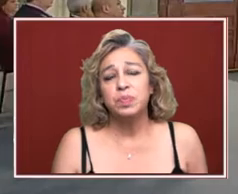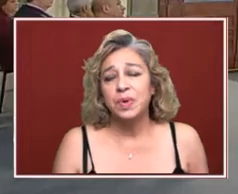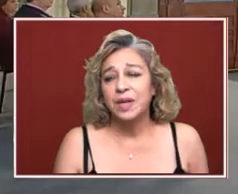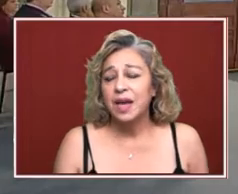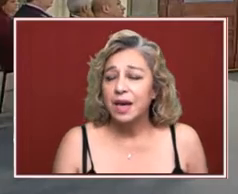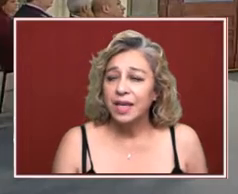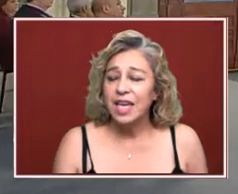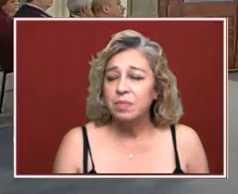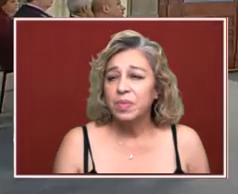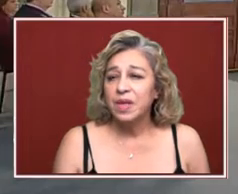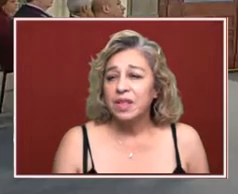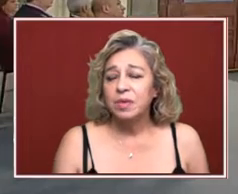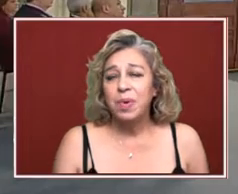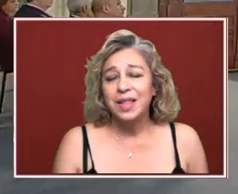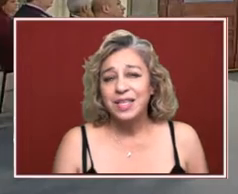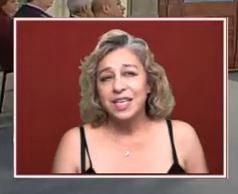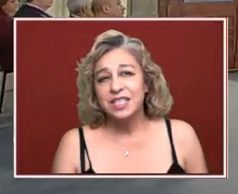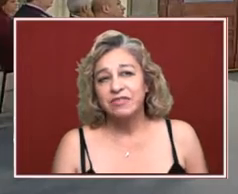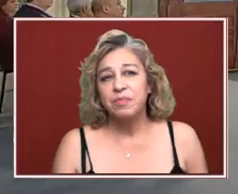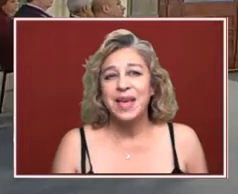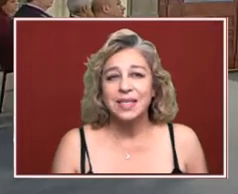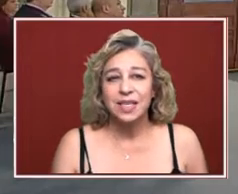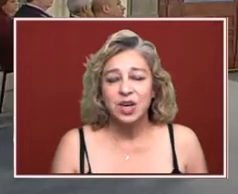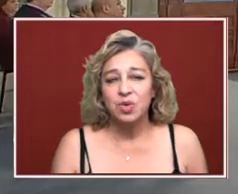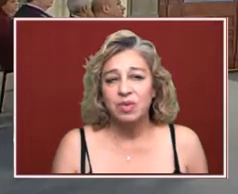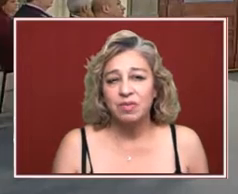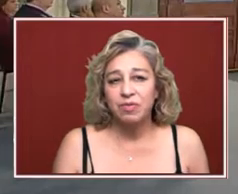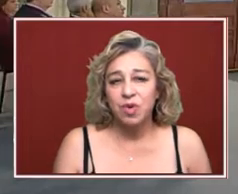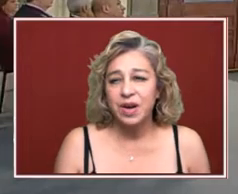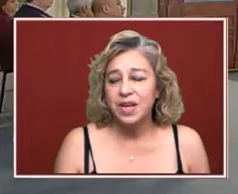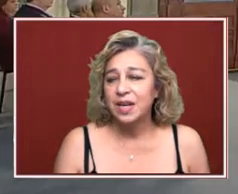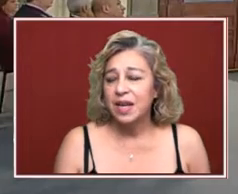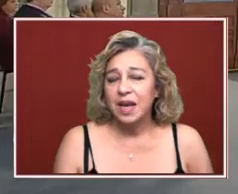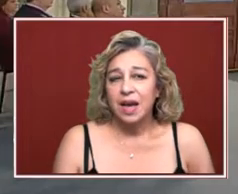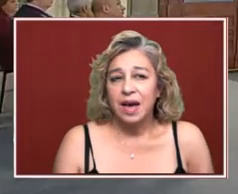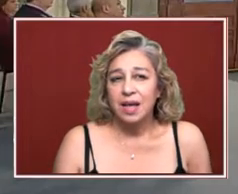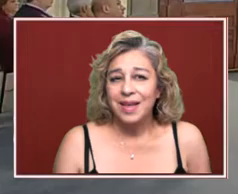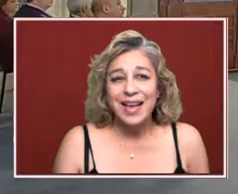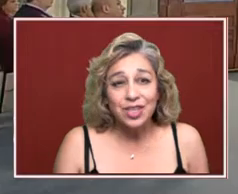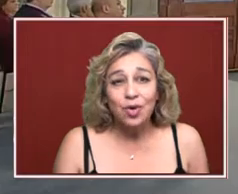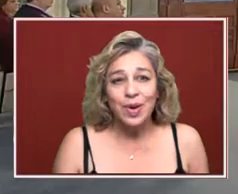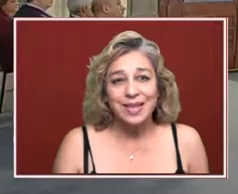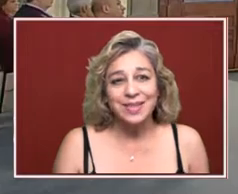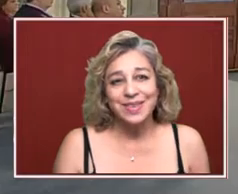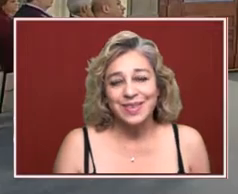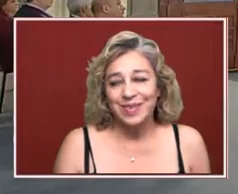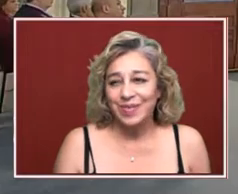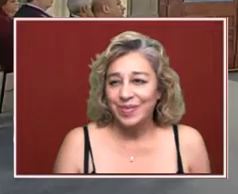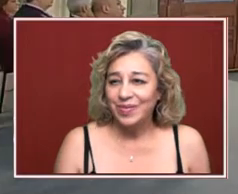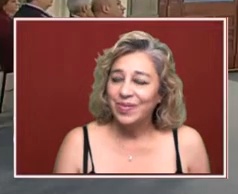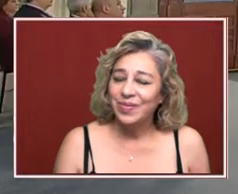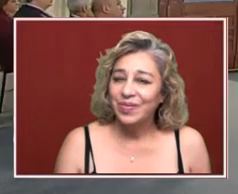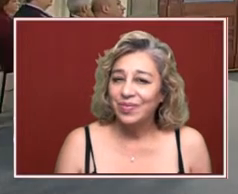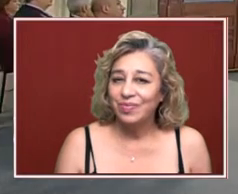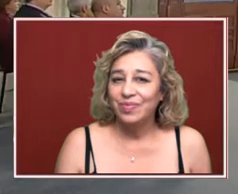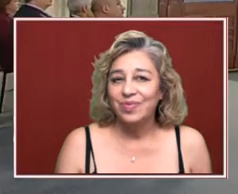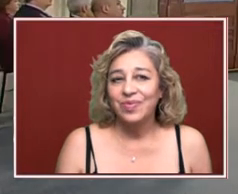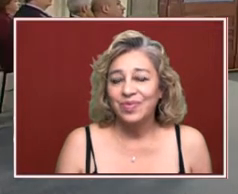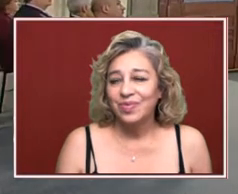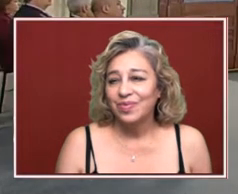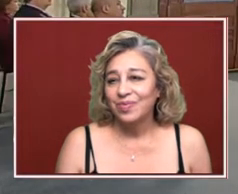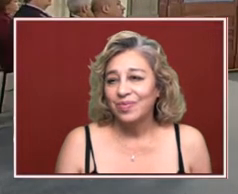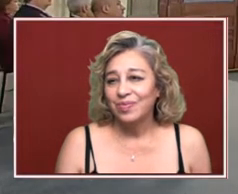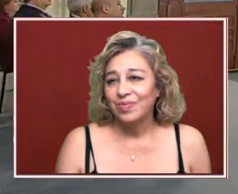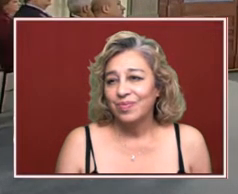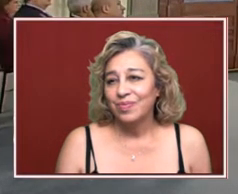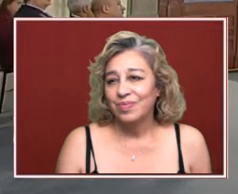to keep the politics of Mexico foreign as always. En